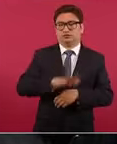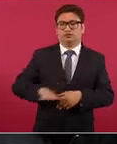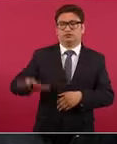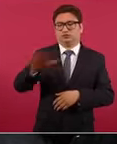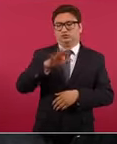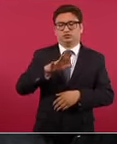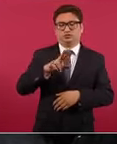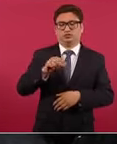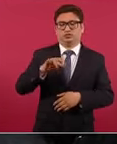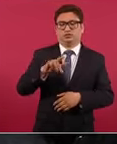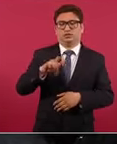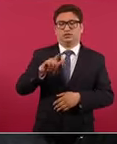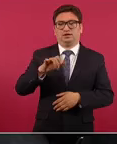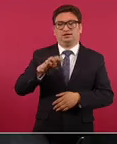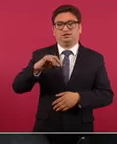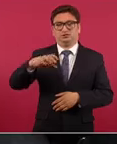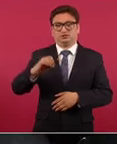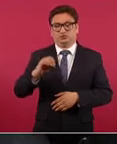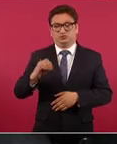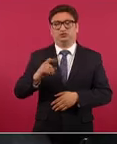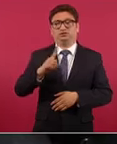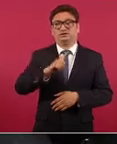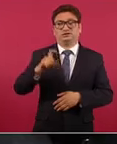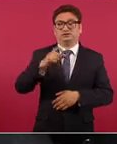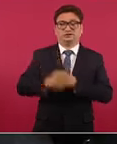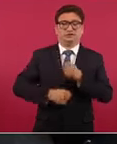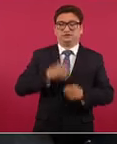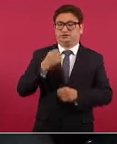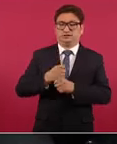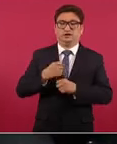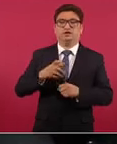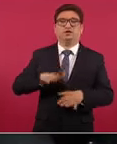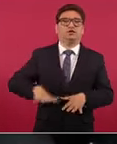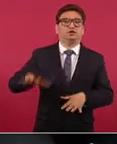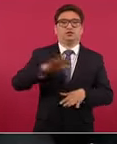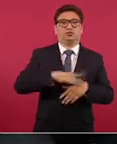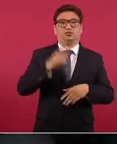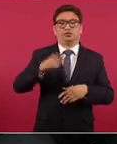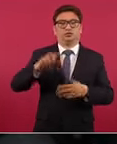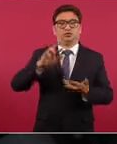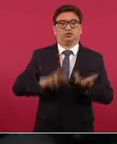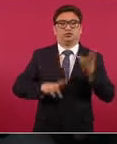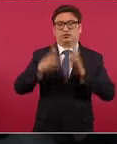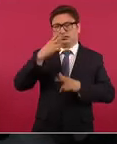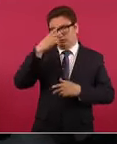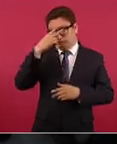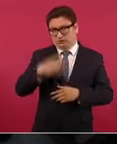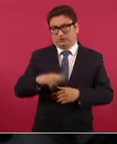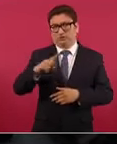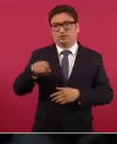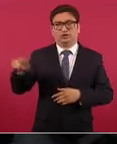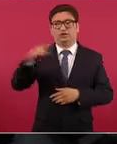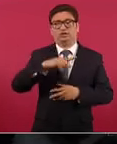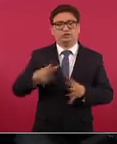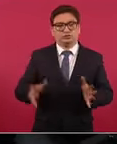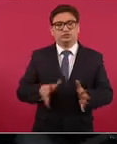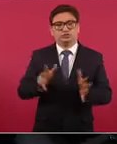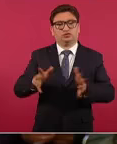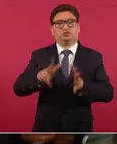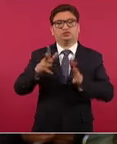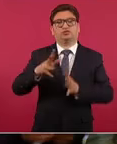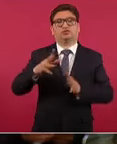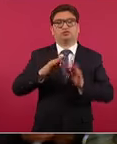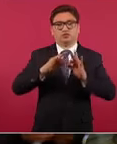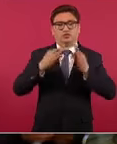100 años de que impulsadas por la revolución mexicana generaron un modelo que hoy